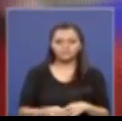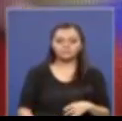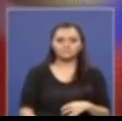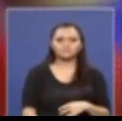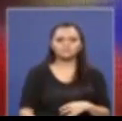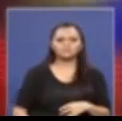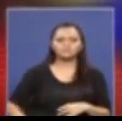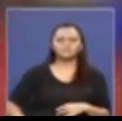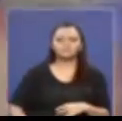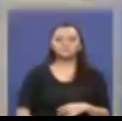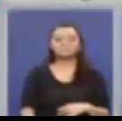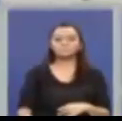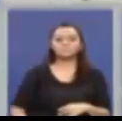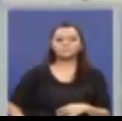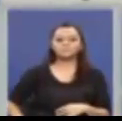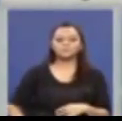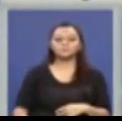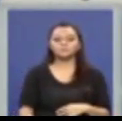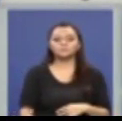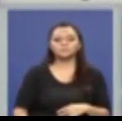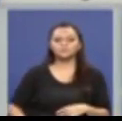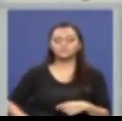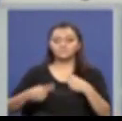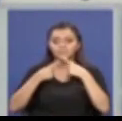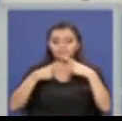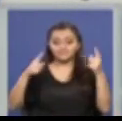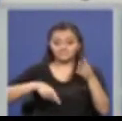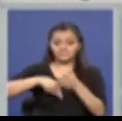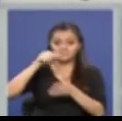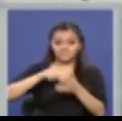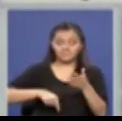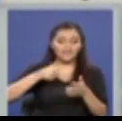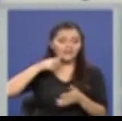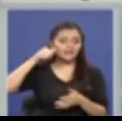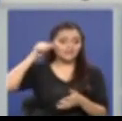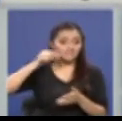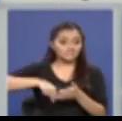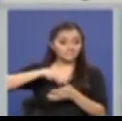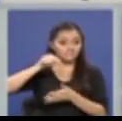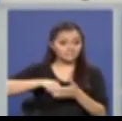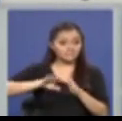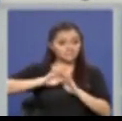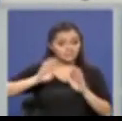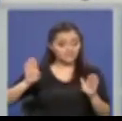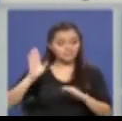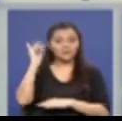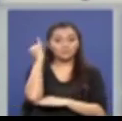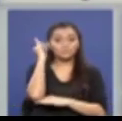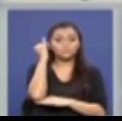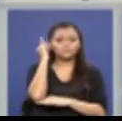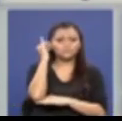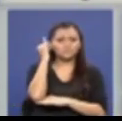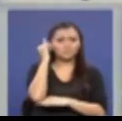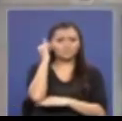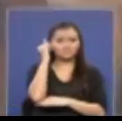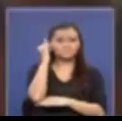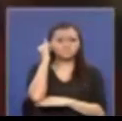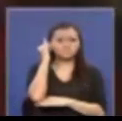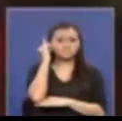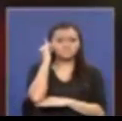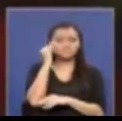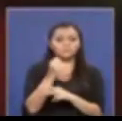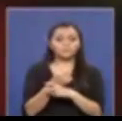Entonces, a partir de la expedición del decreto, que ya lo firmé el día de ayer, estos grandes industriales, grandes